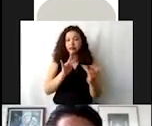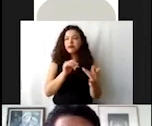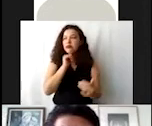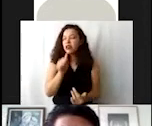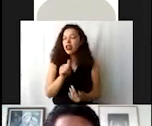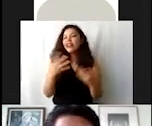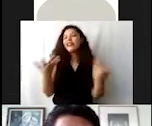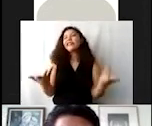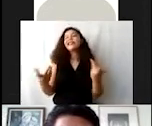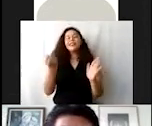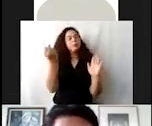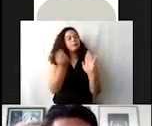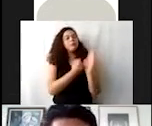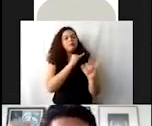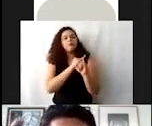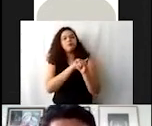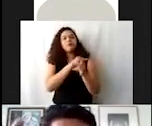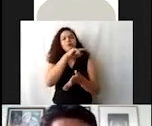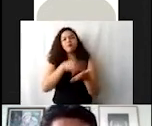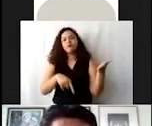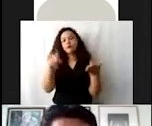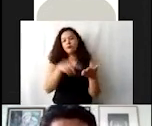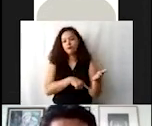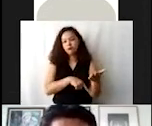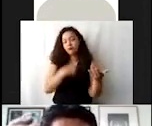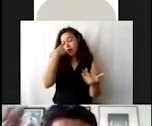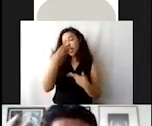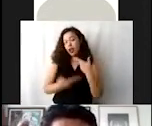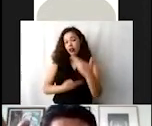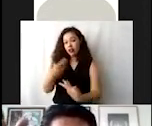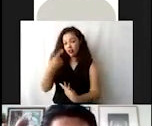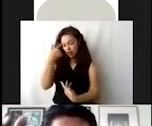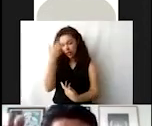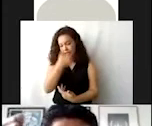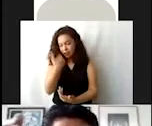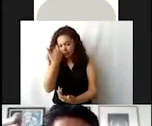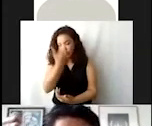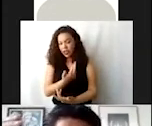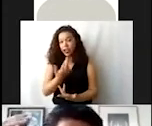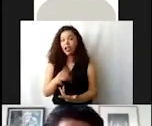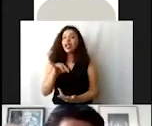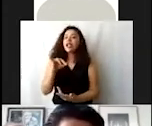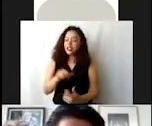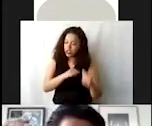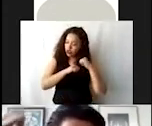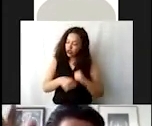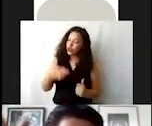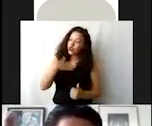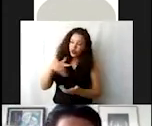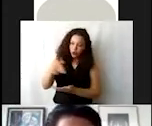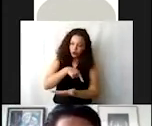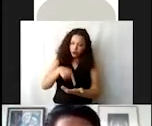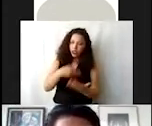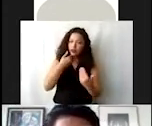cancelaba el sello digital. Entonces, a través del proceso de verificación era alentarlo. Sí, autoridad, estoy en mi domicilio, no sé por qué